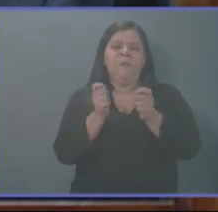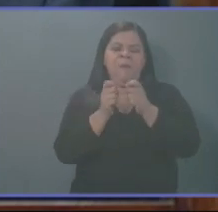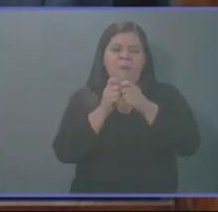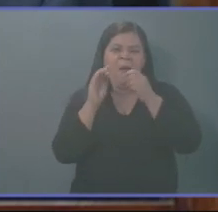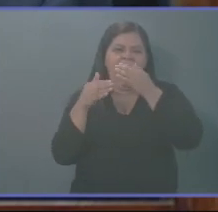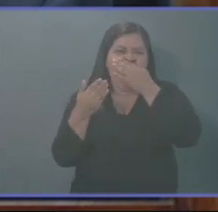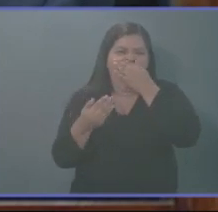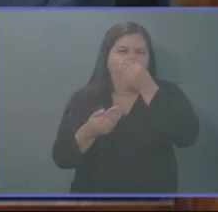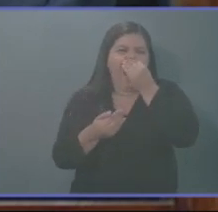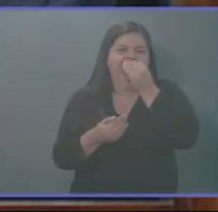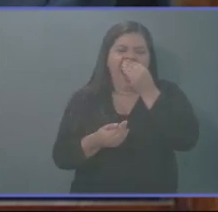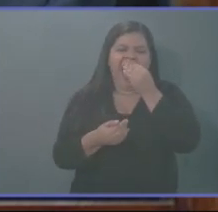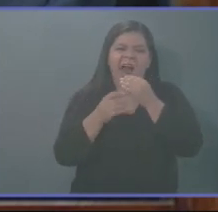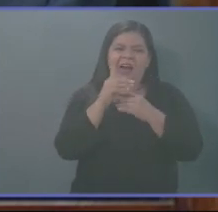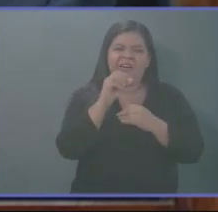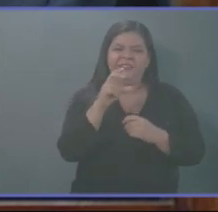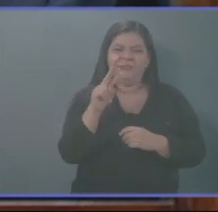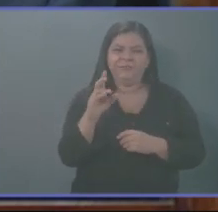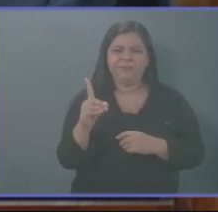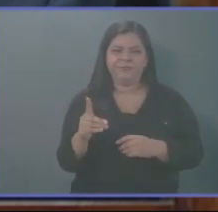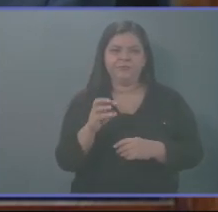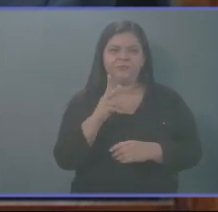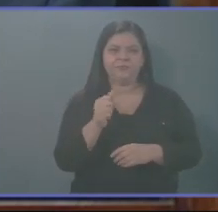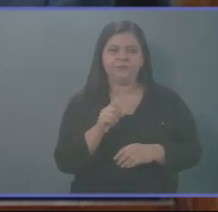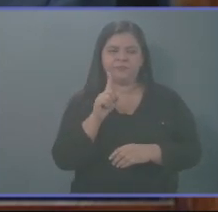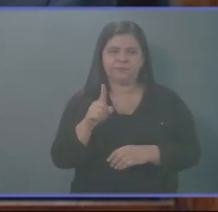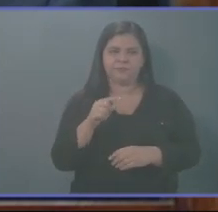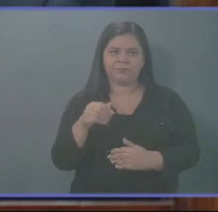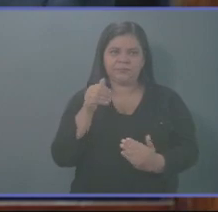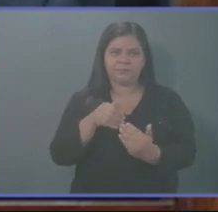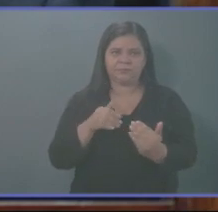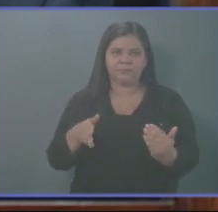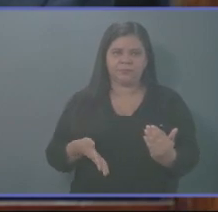específicamente el DVD número 1, archivo